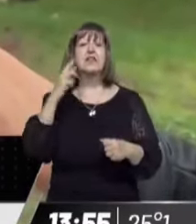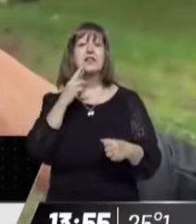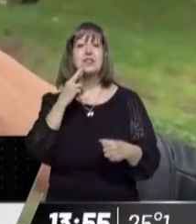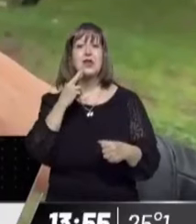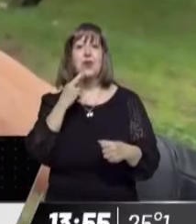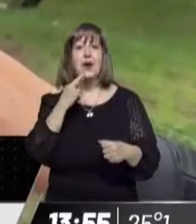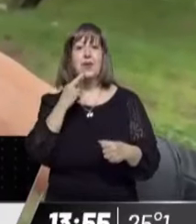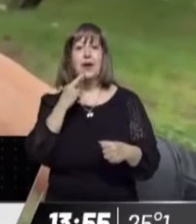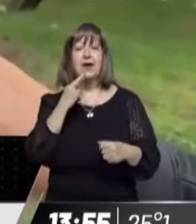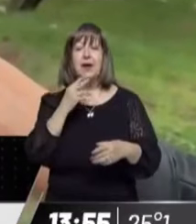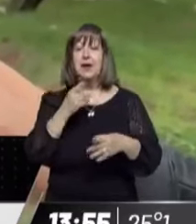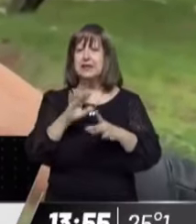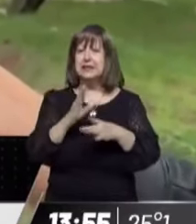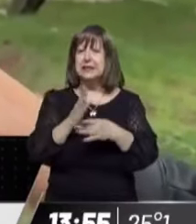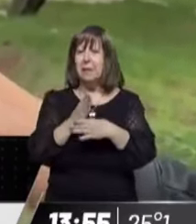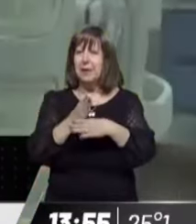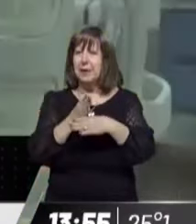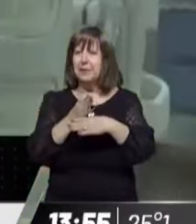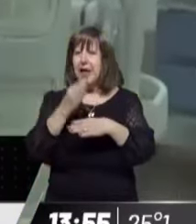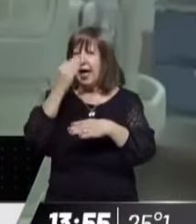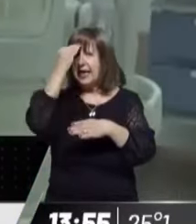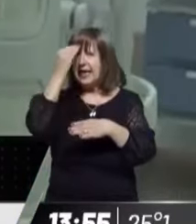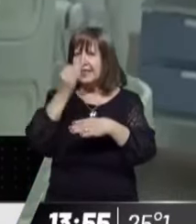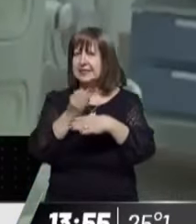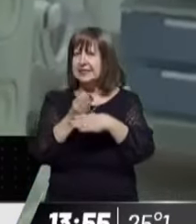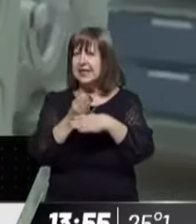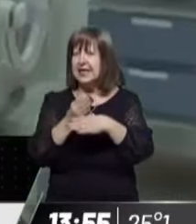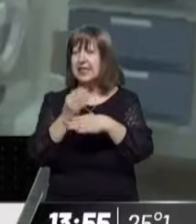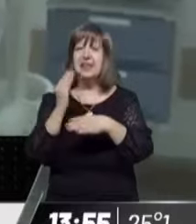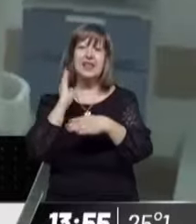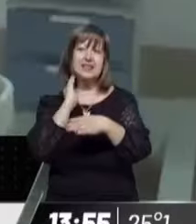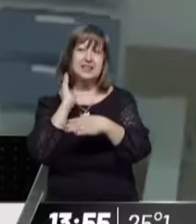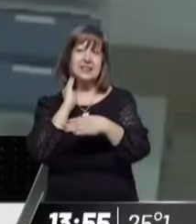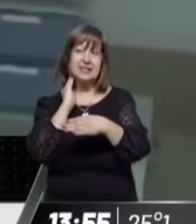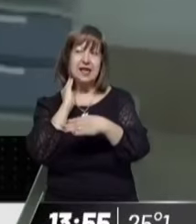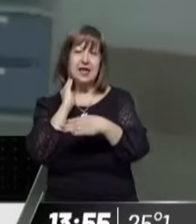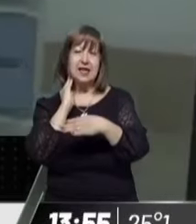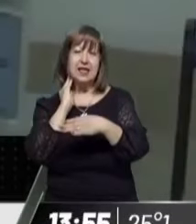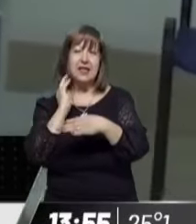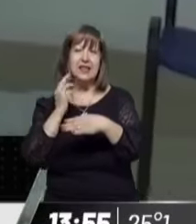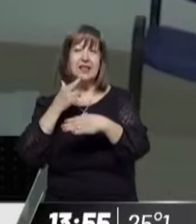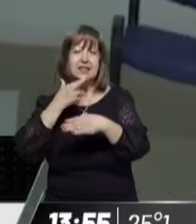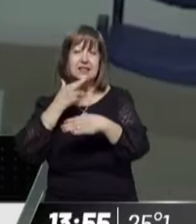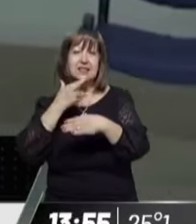tasa superior del embarazo adolescente. La mayoría son mayores de 15 años. En Mendoza ese es el número,